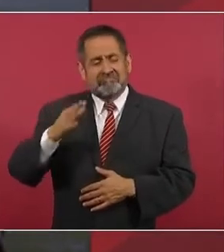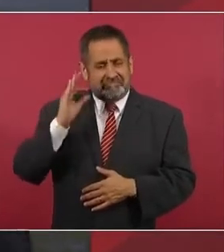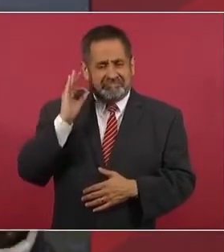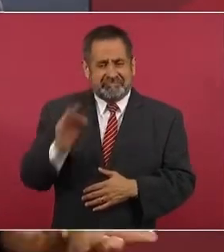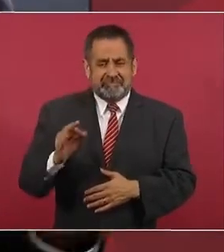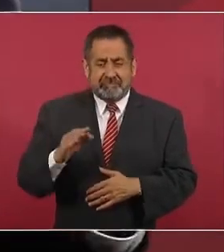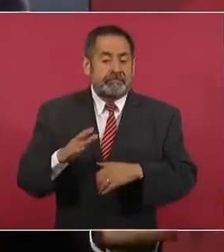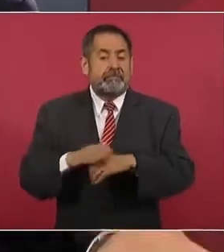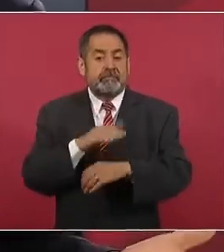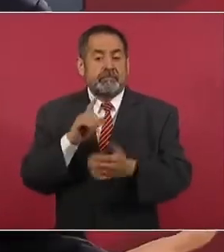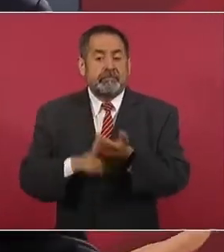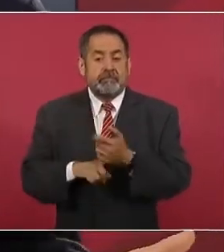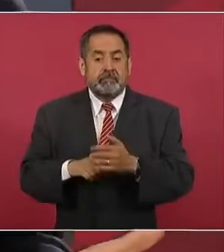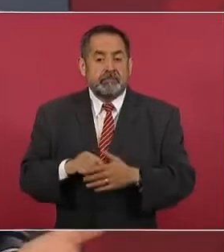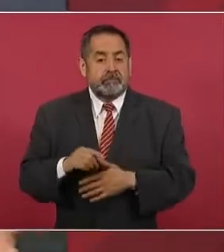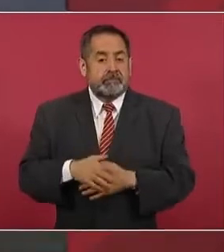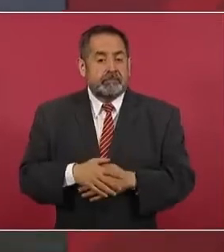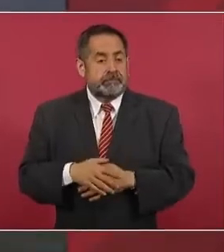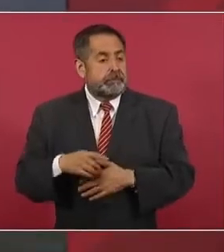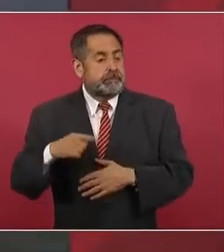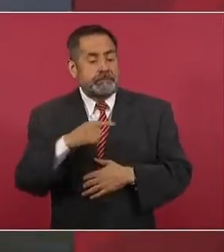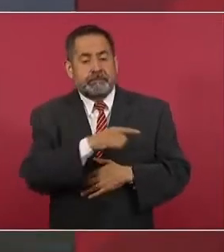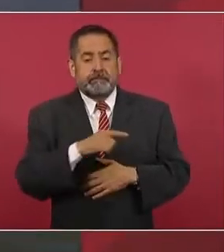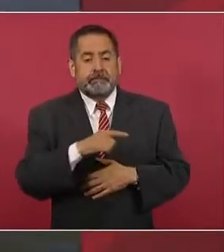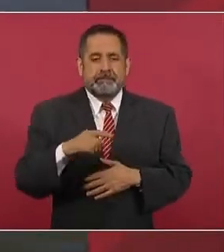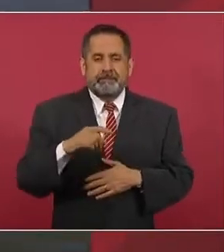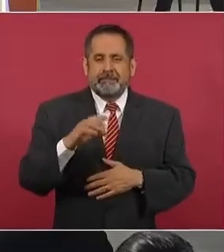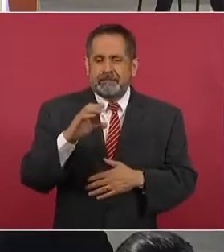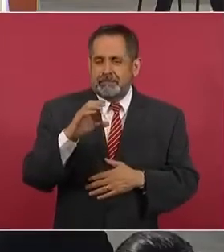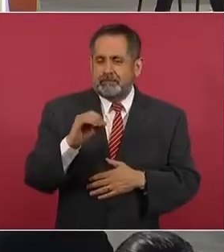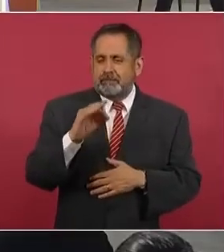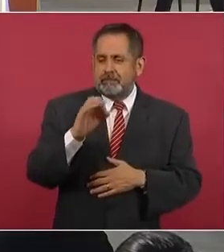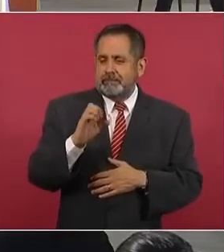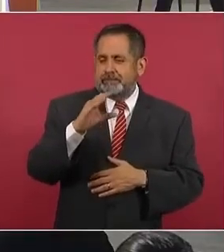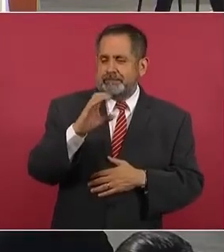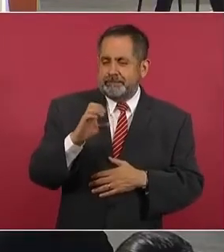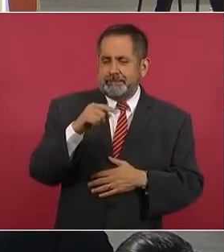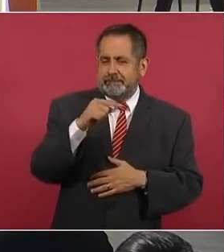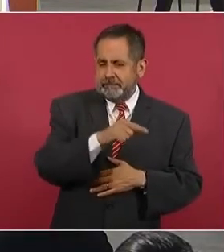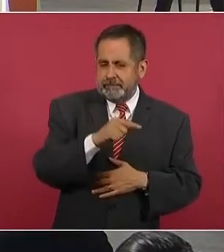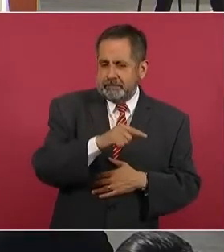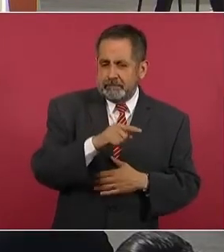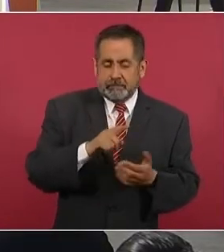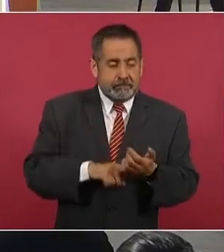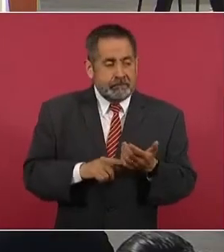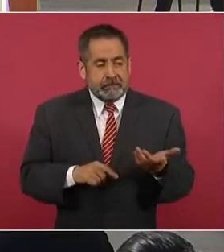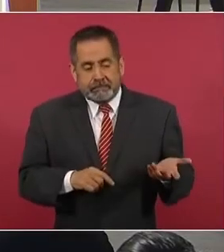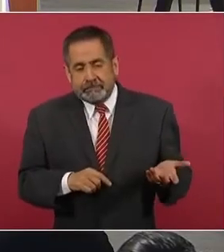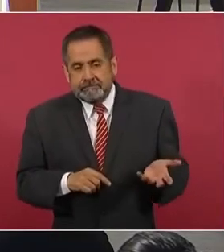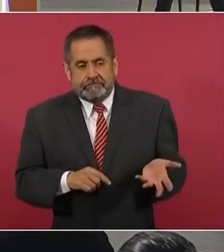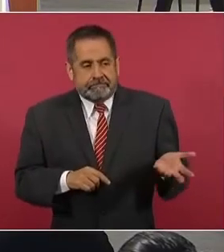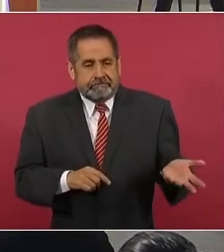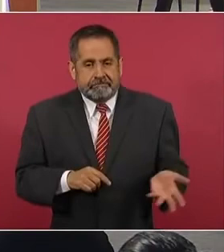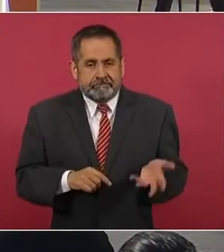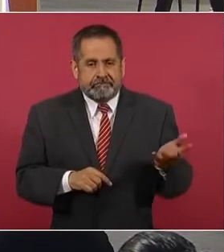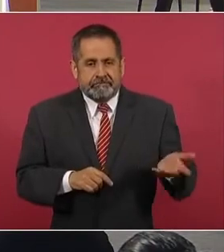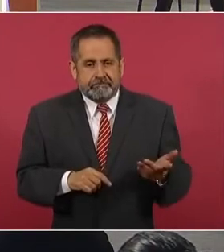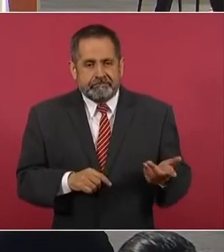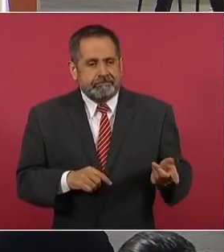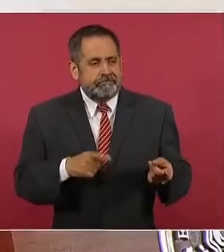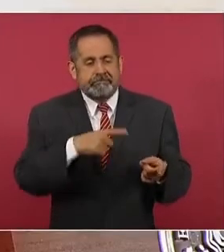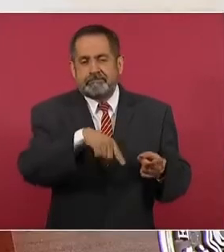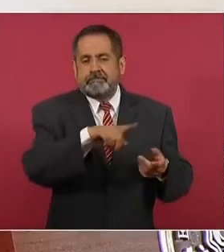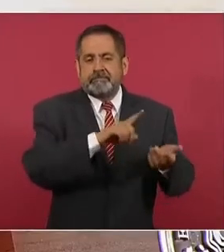porque el llamado Instituto de la Competencia pues es un